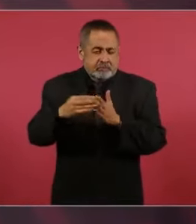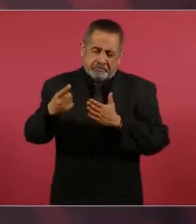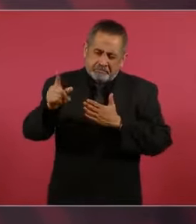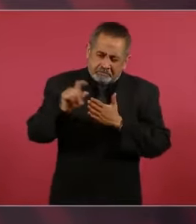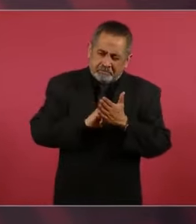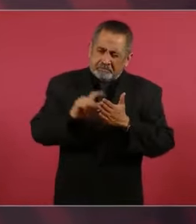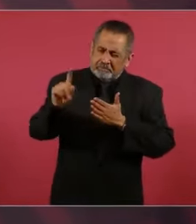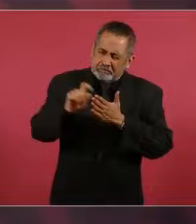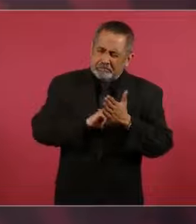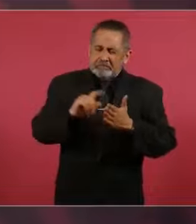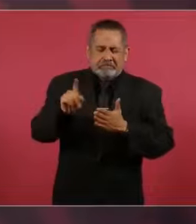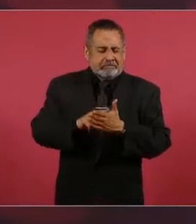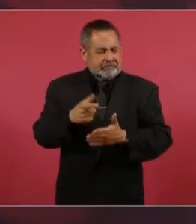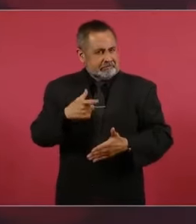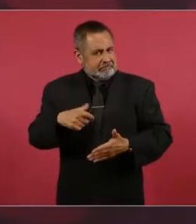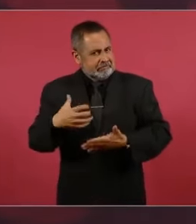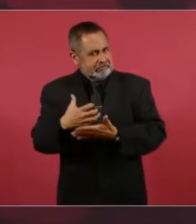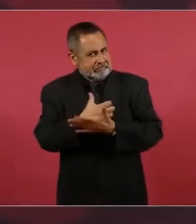mensuales.